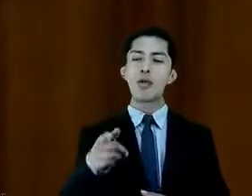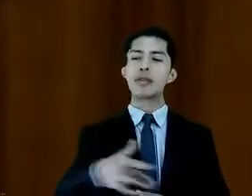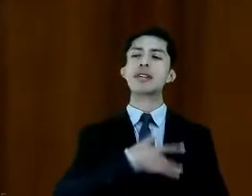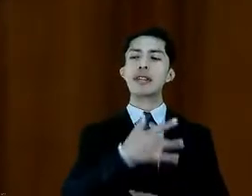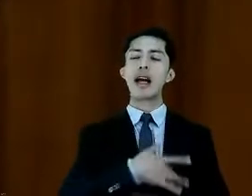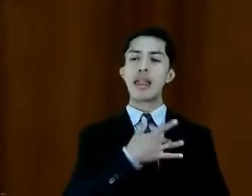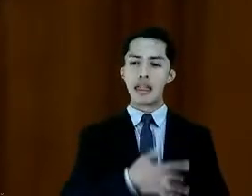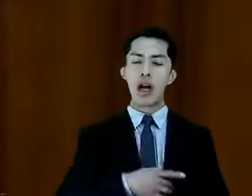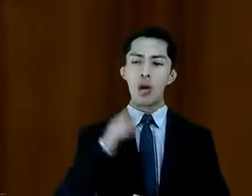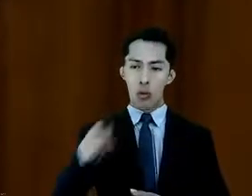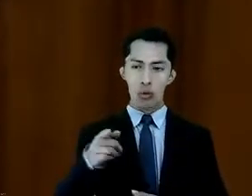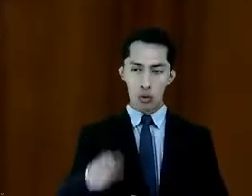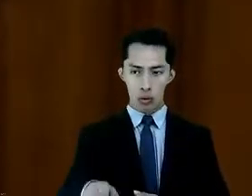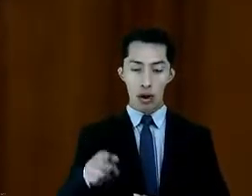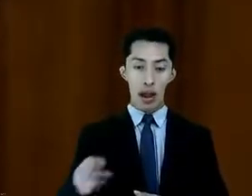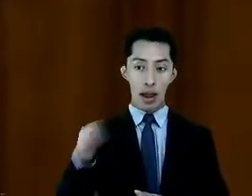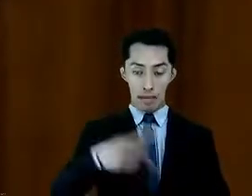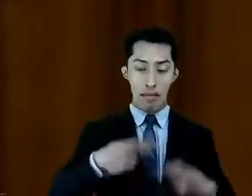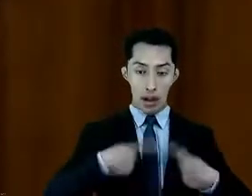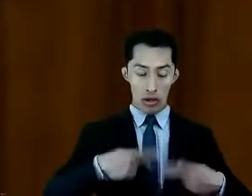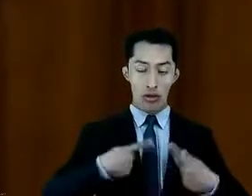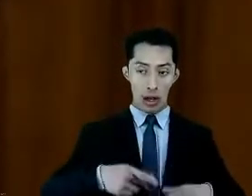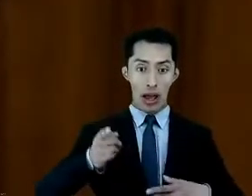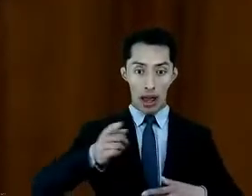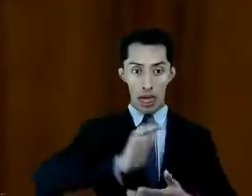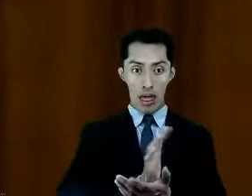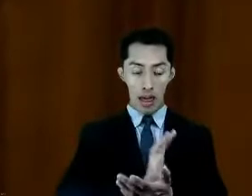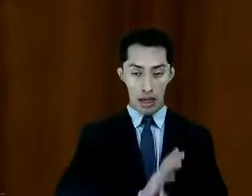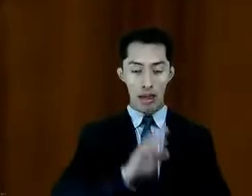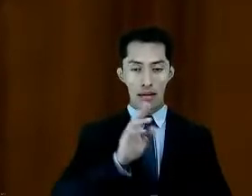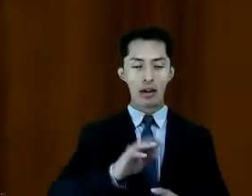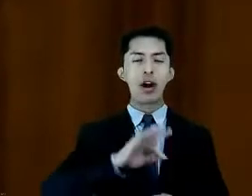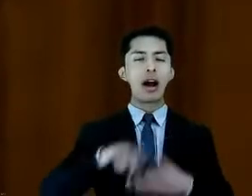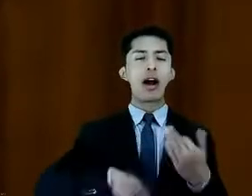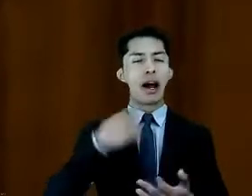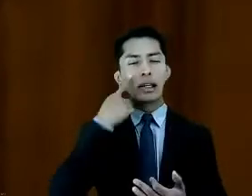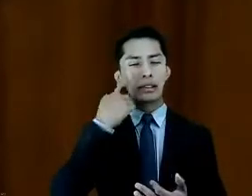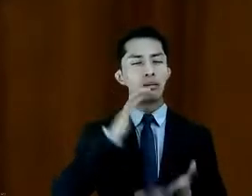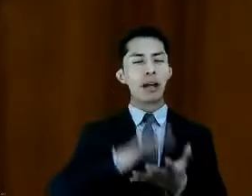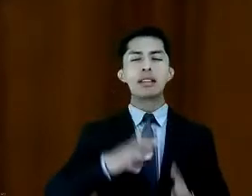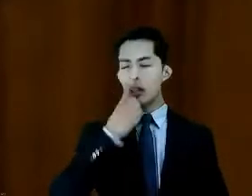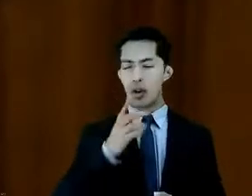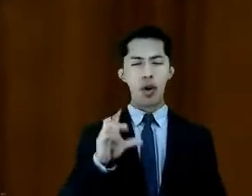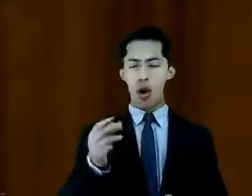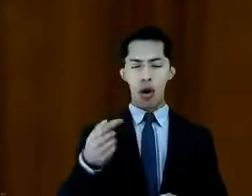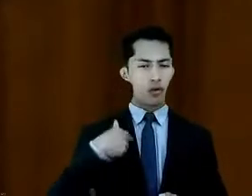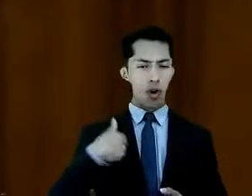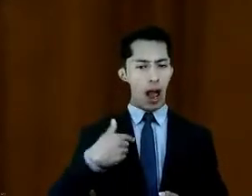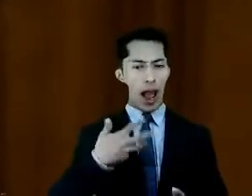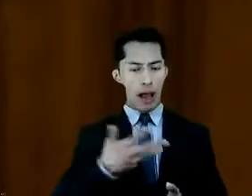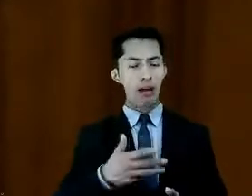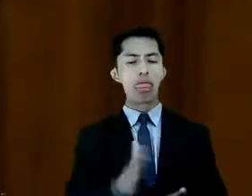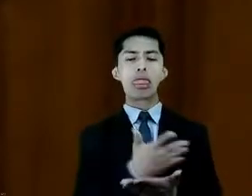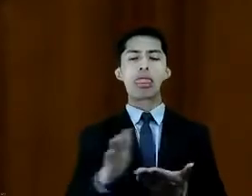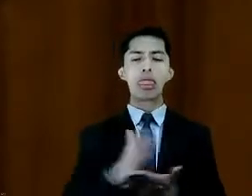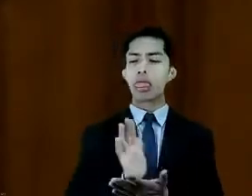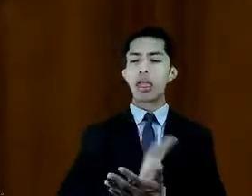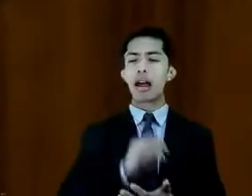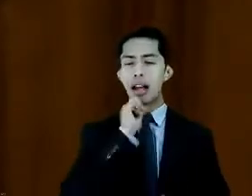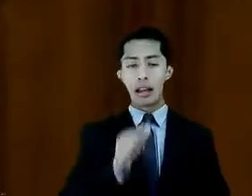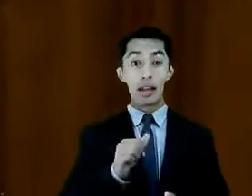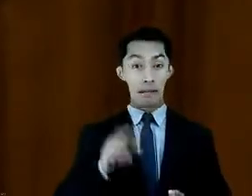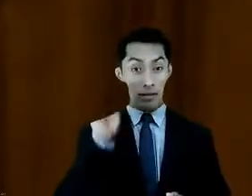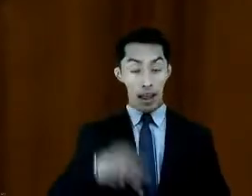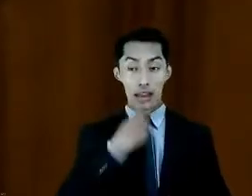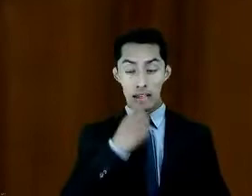persona que discrimina, todo mundo, casi la totalidad, nos va a decir que no discriminamos, lo